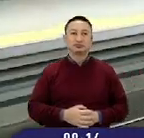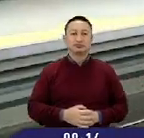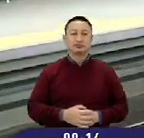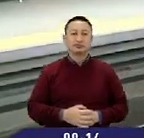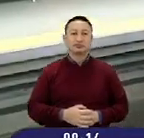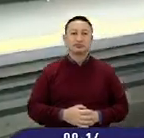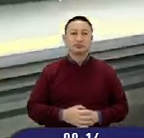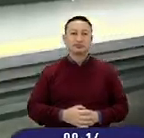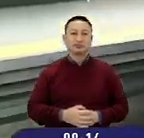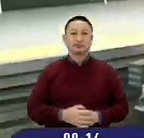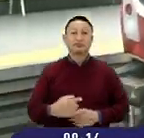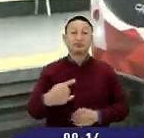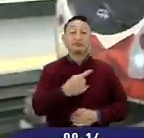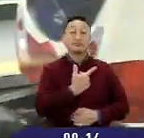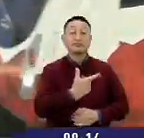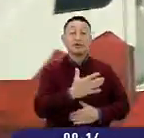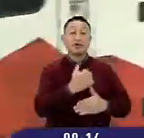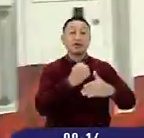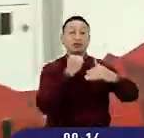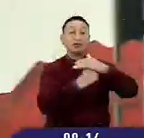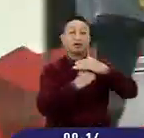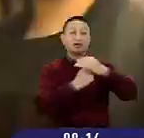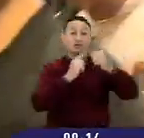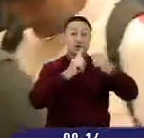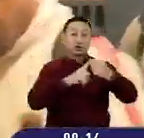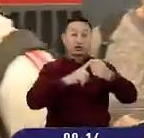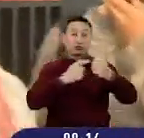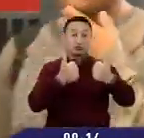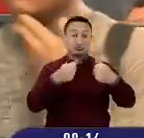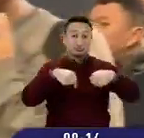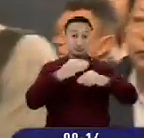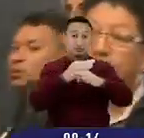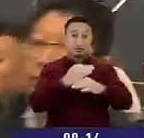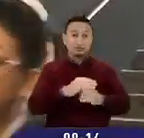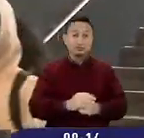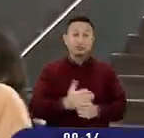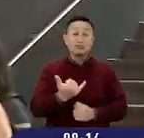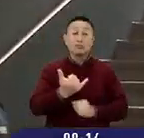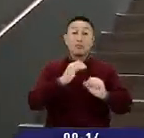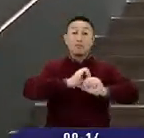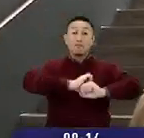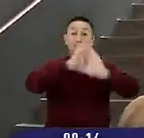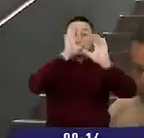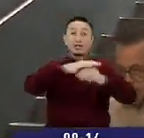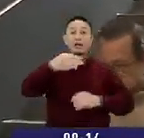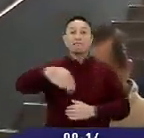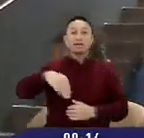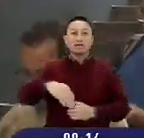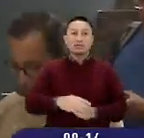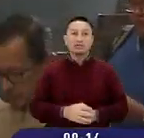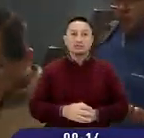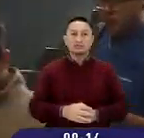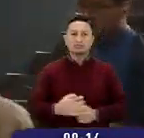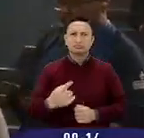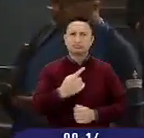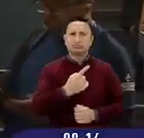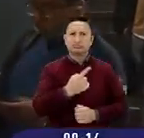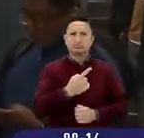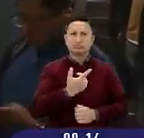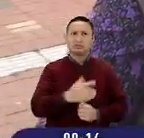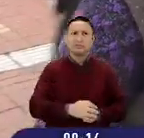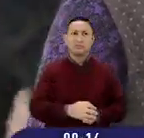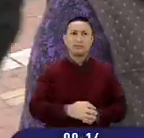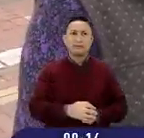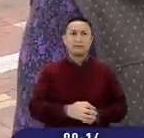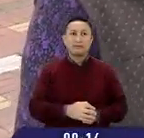Si bien el metro de Quito está funcionando de forma óptima, en horas de la mañana de este miércoles, el panorama fue distinto. Todas las